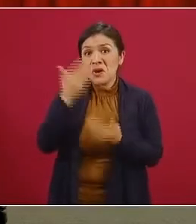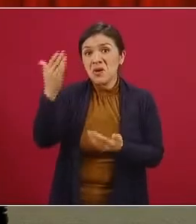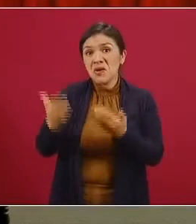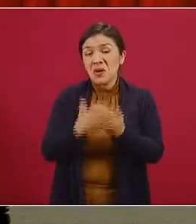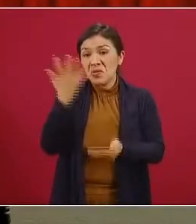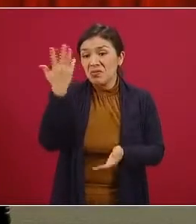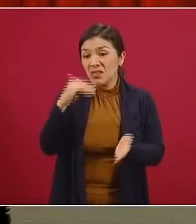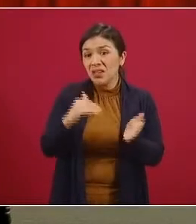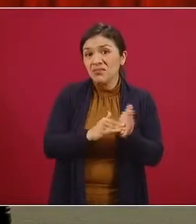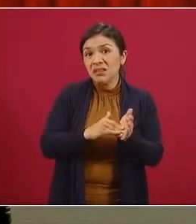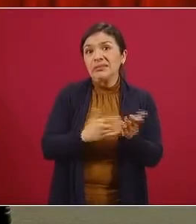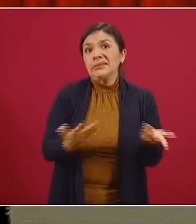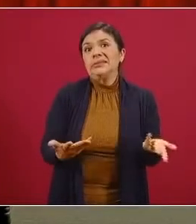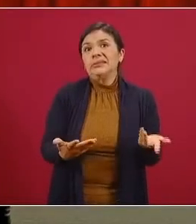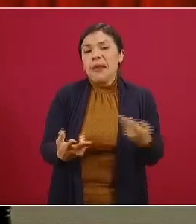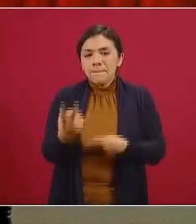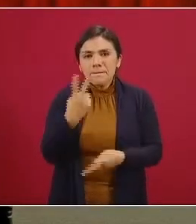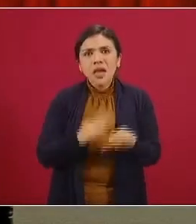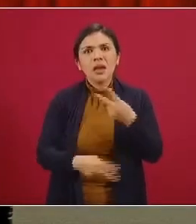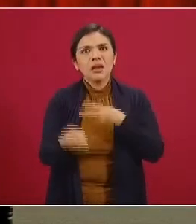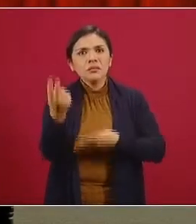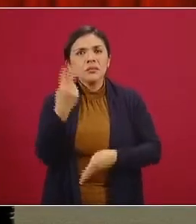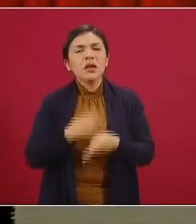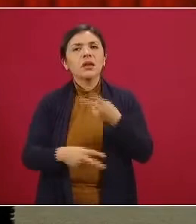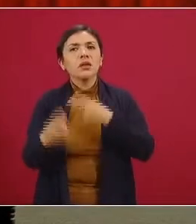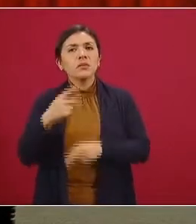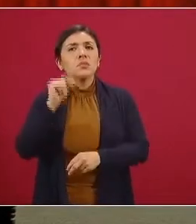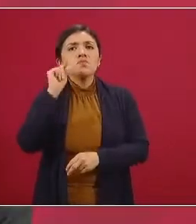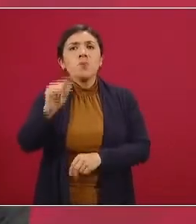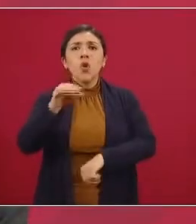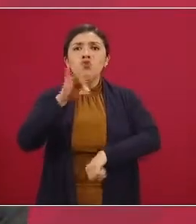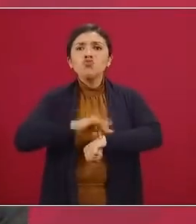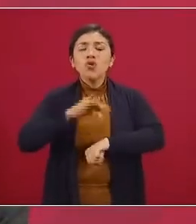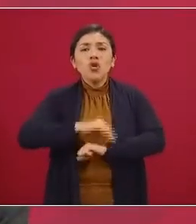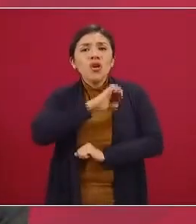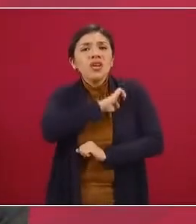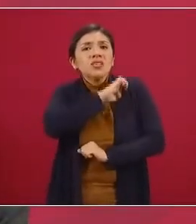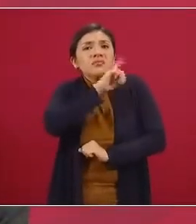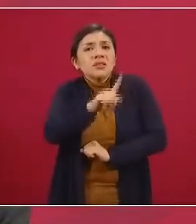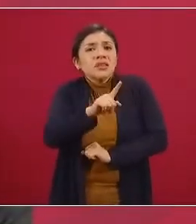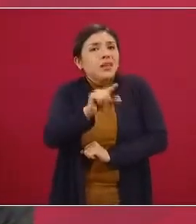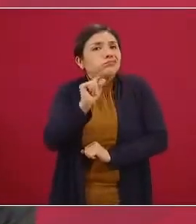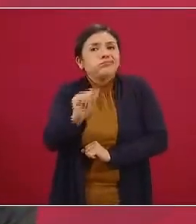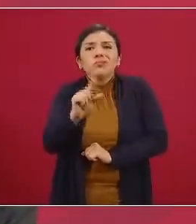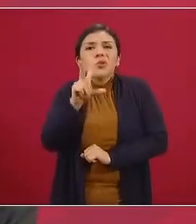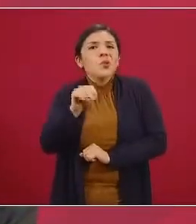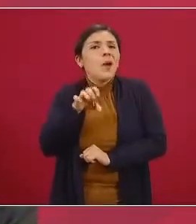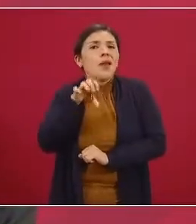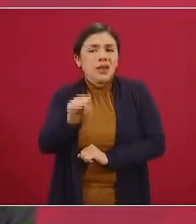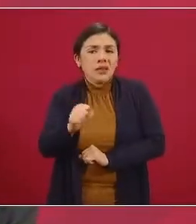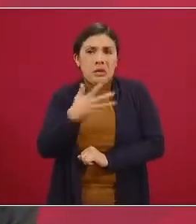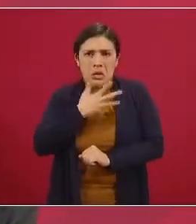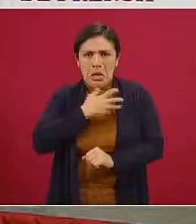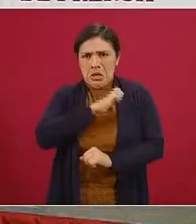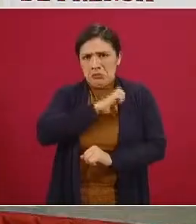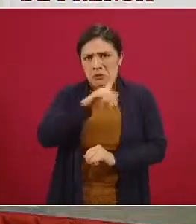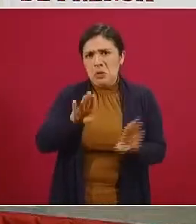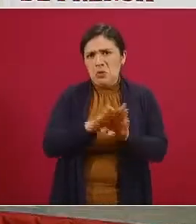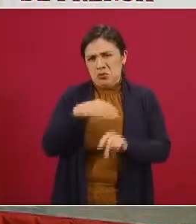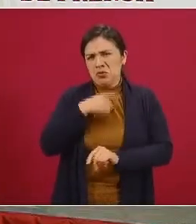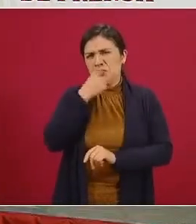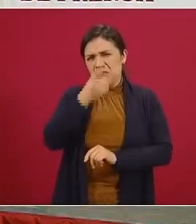se están produciendo muy pocos especialistas. Hay especialidades como la que acabo